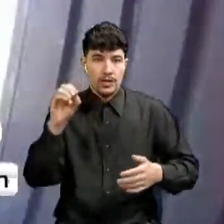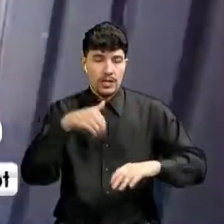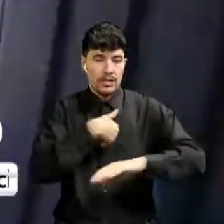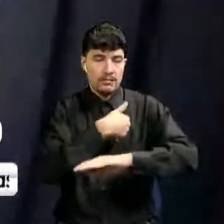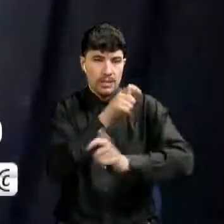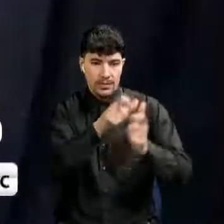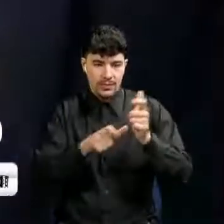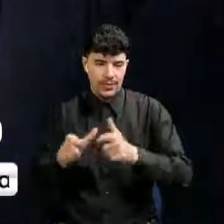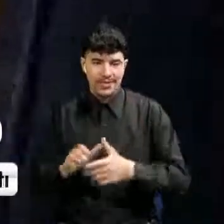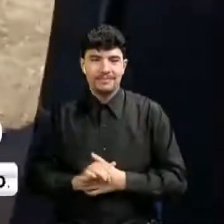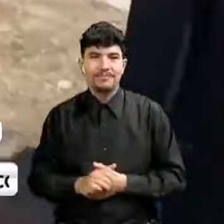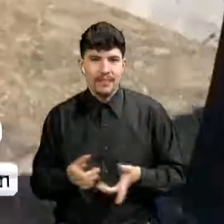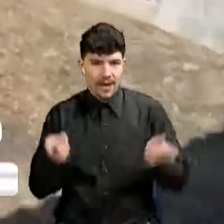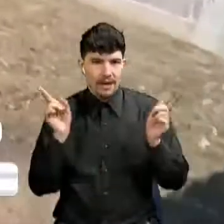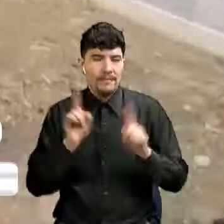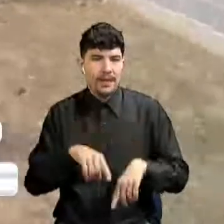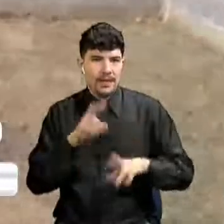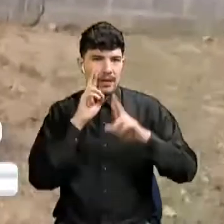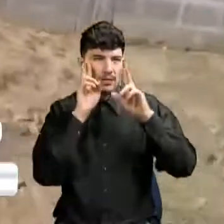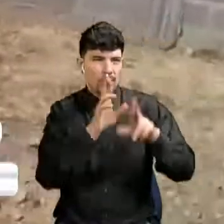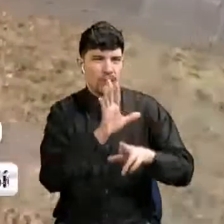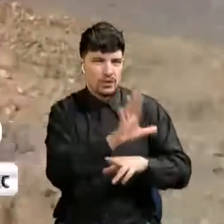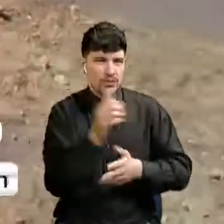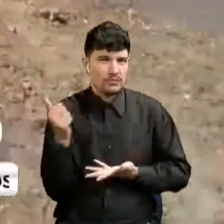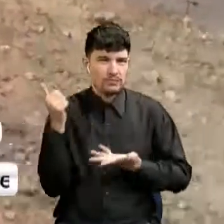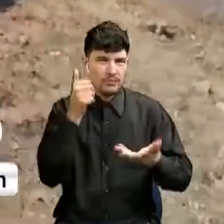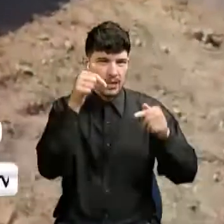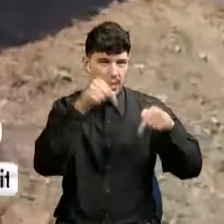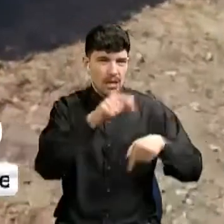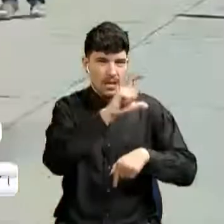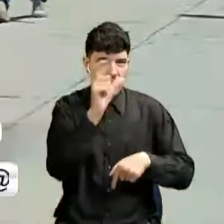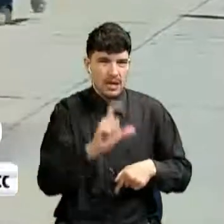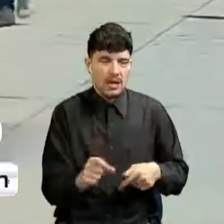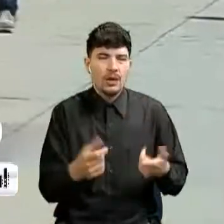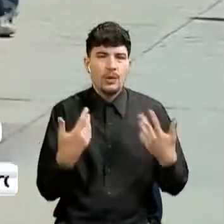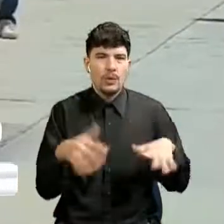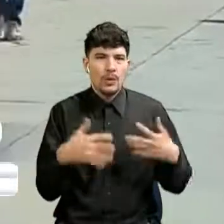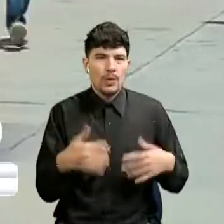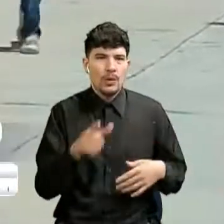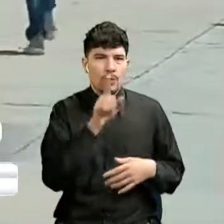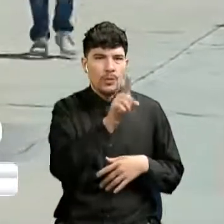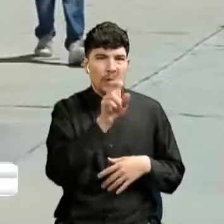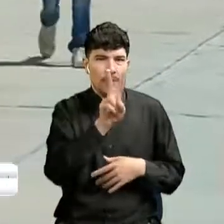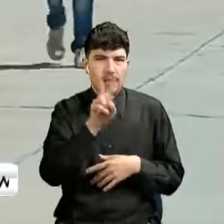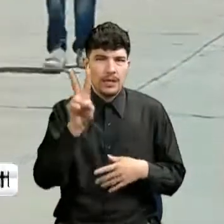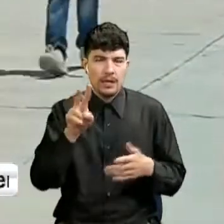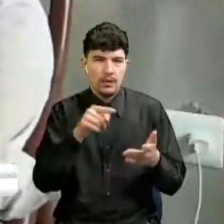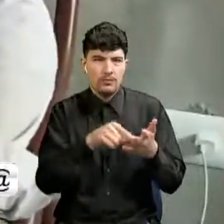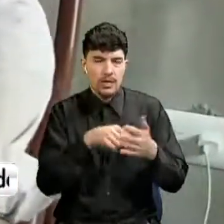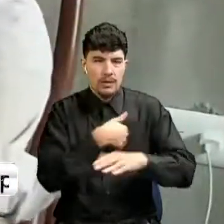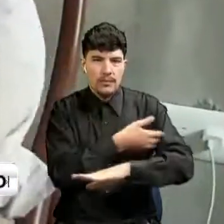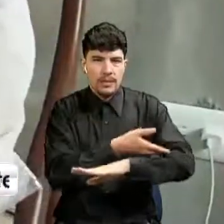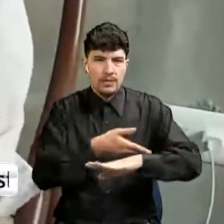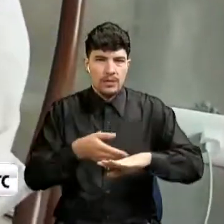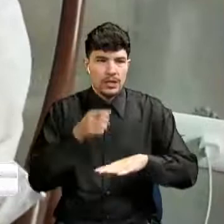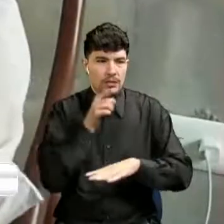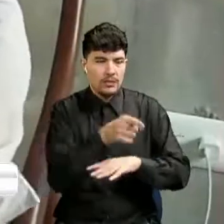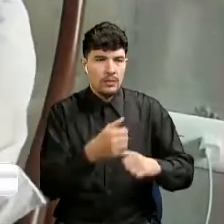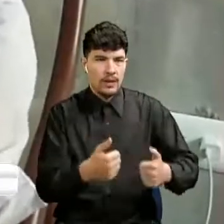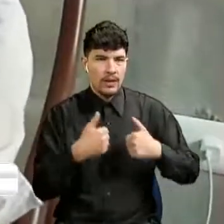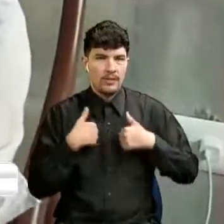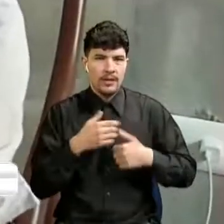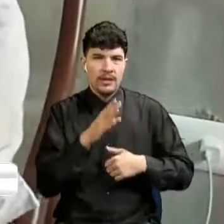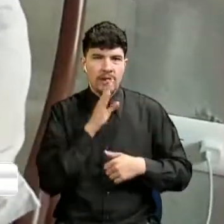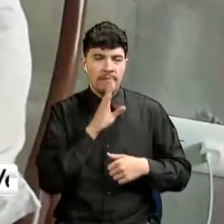destacaron las inversiones que el fondo realiza en el departamento del cesar por más de 122.000 millones de pesos y con los cuales beneficia a